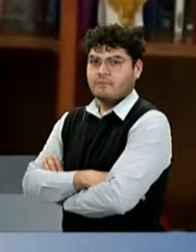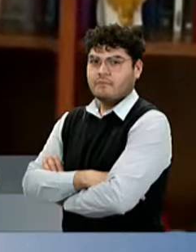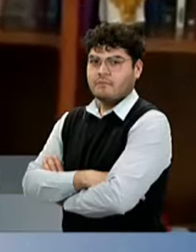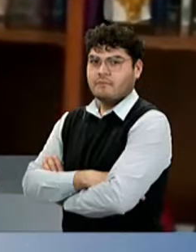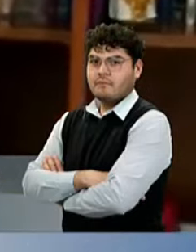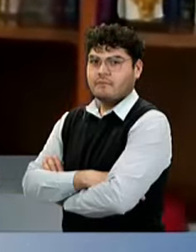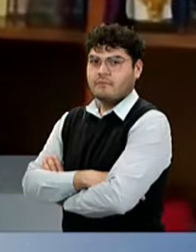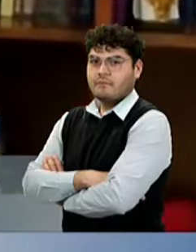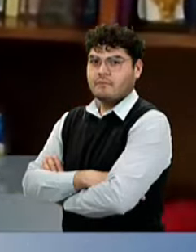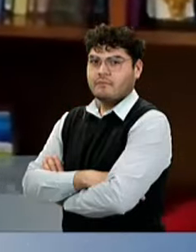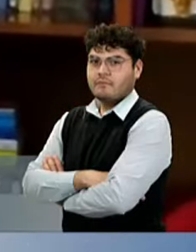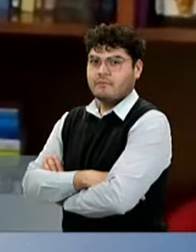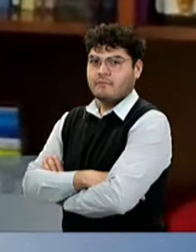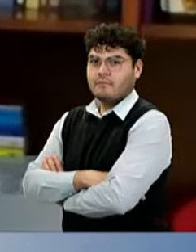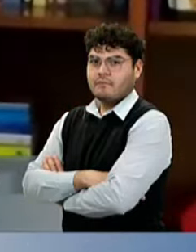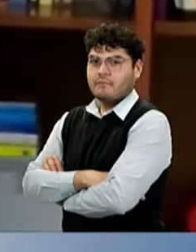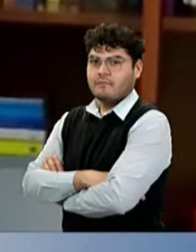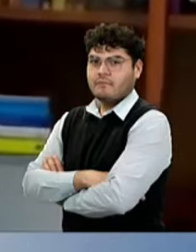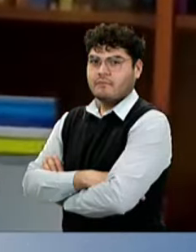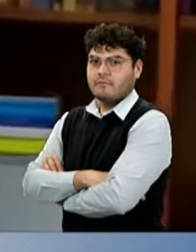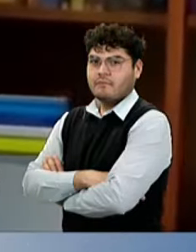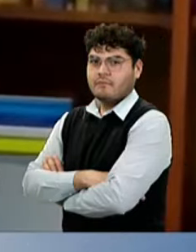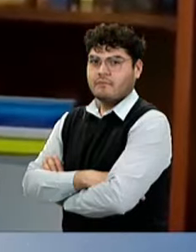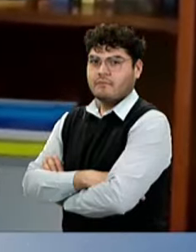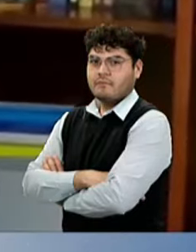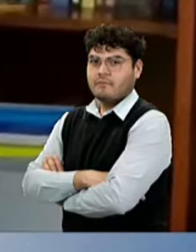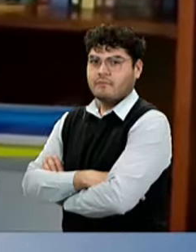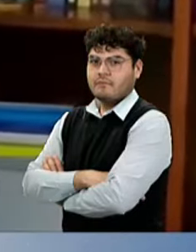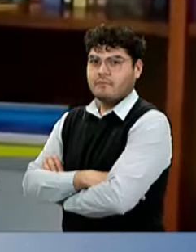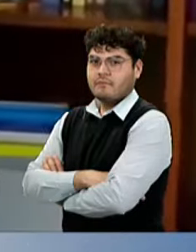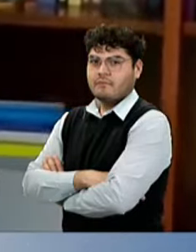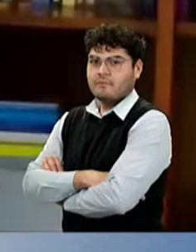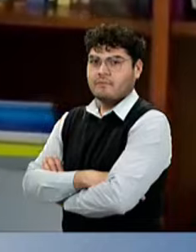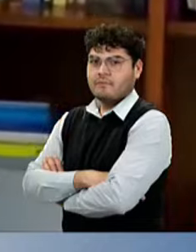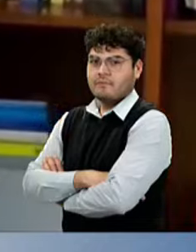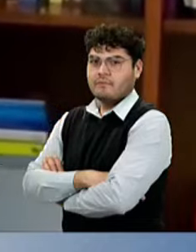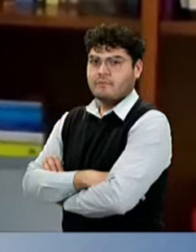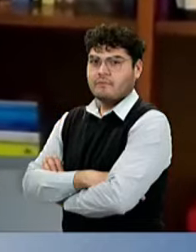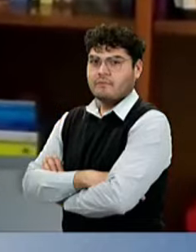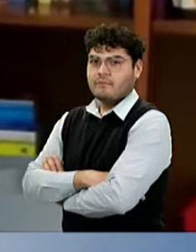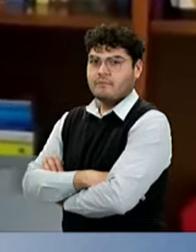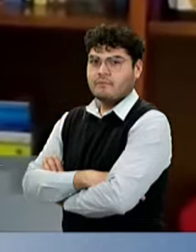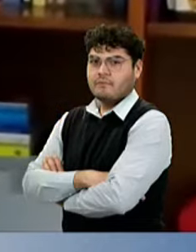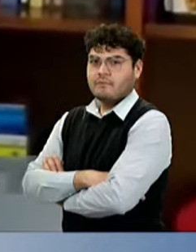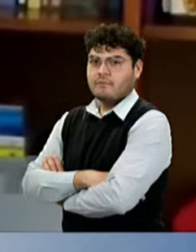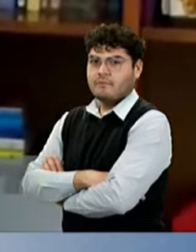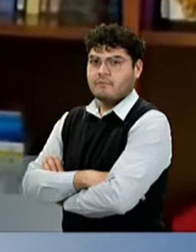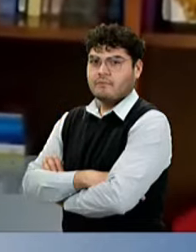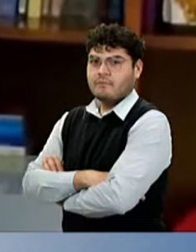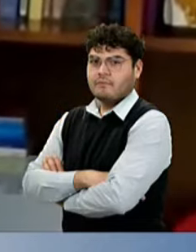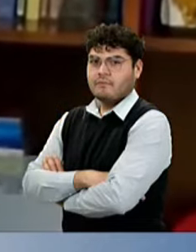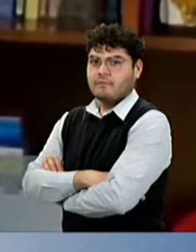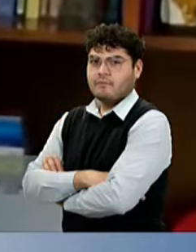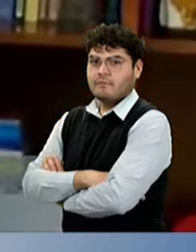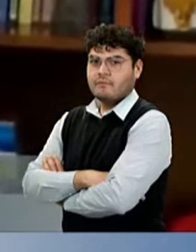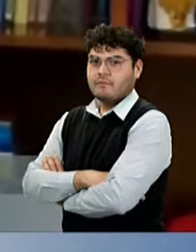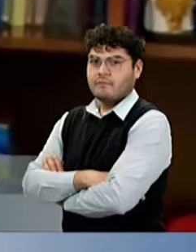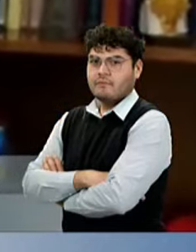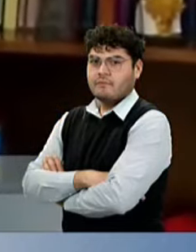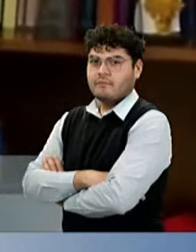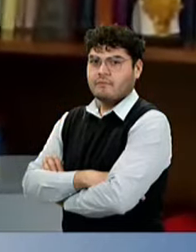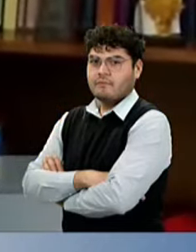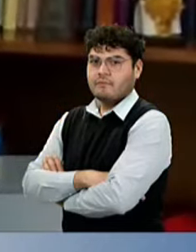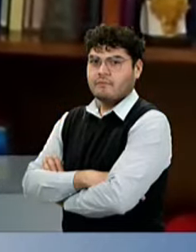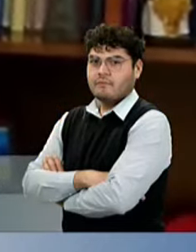de testigo a imputado incluso mientras están entregando su testimonio a los investigadores. Ocurre con